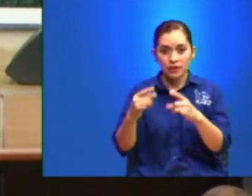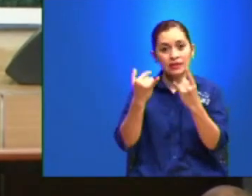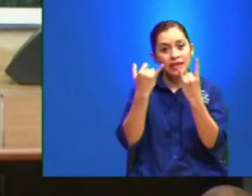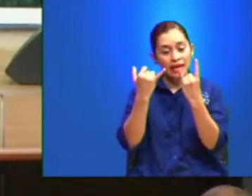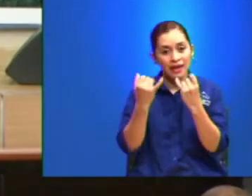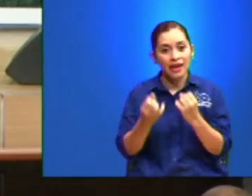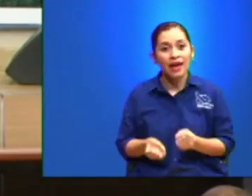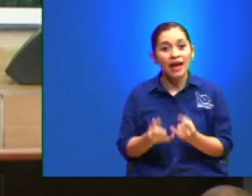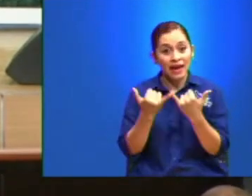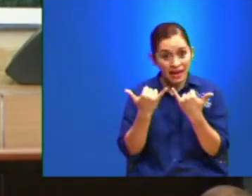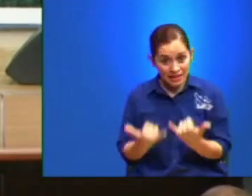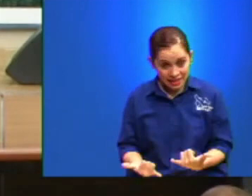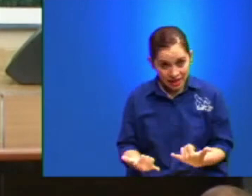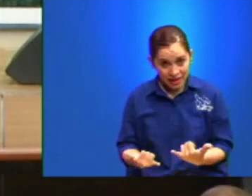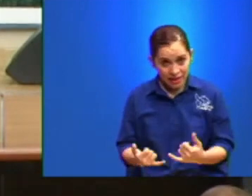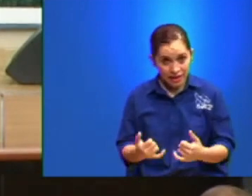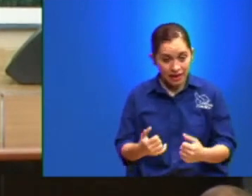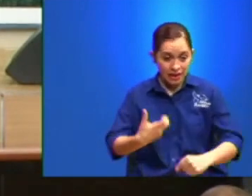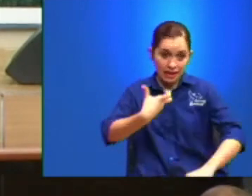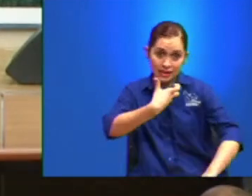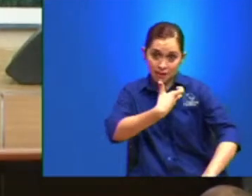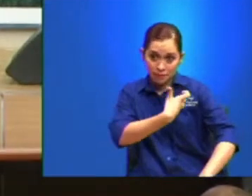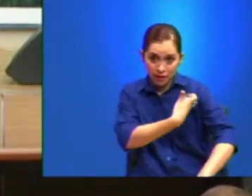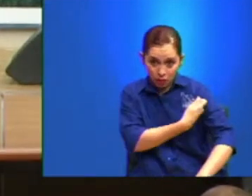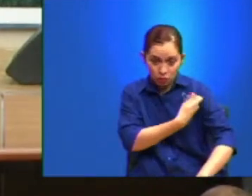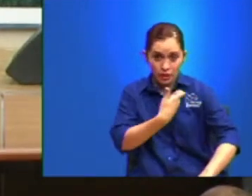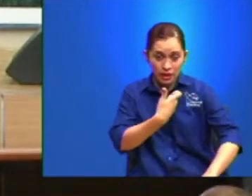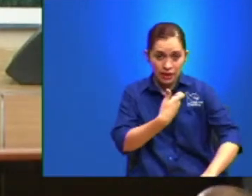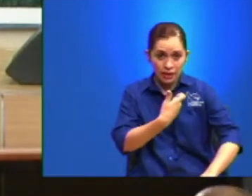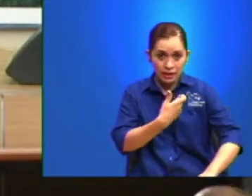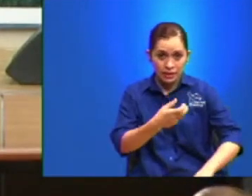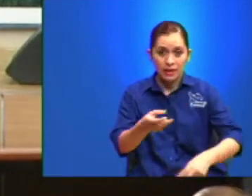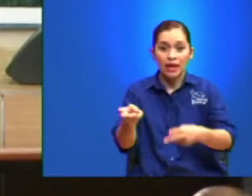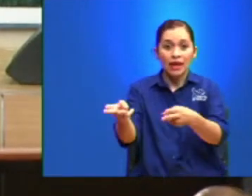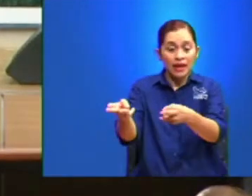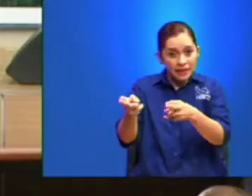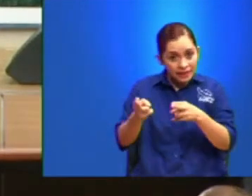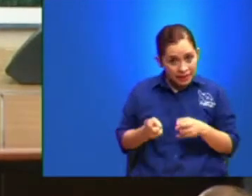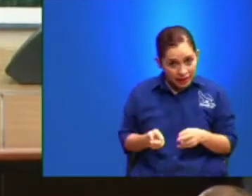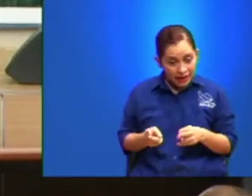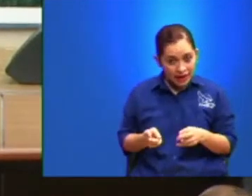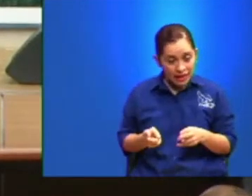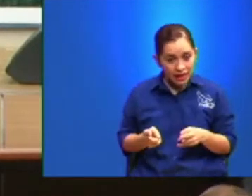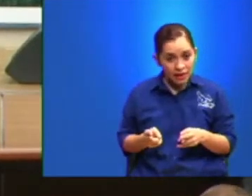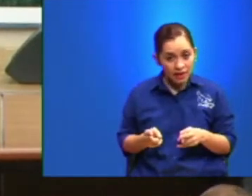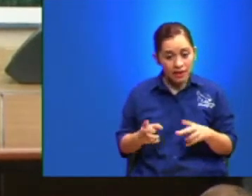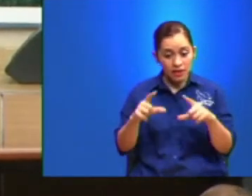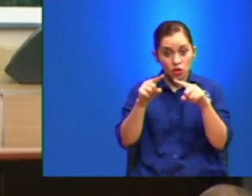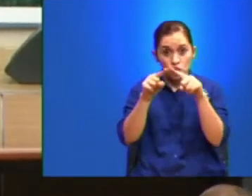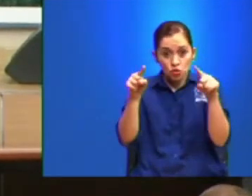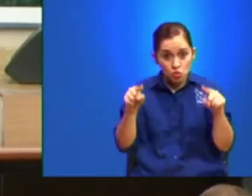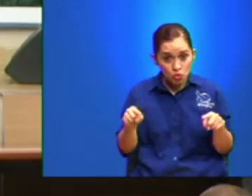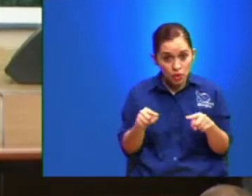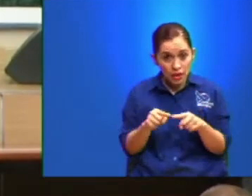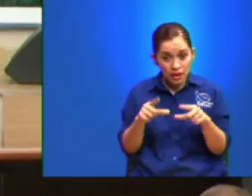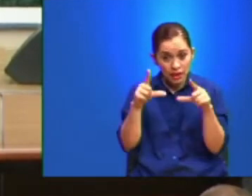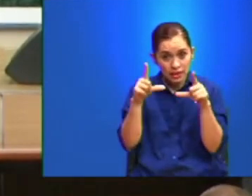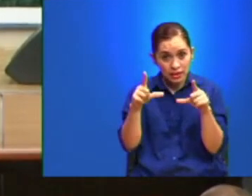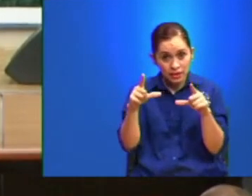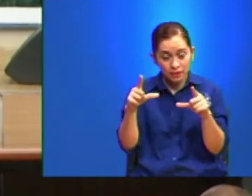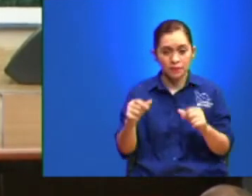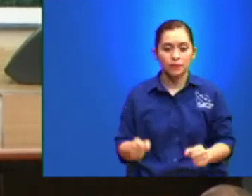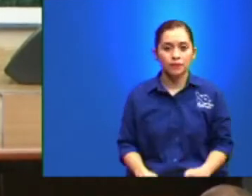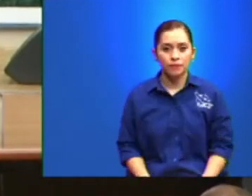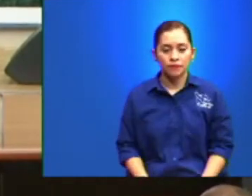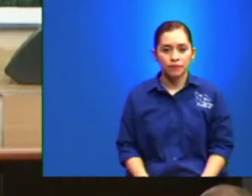la prueba de eso y porque eso fue lo que se adicionó verdad y si no están vacunados pues por lo menos que se hagan